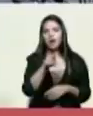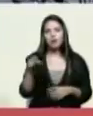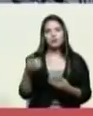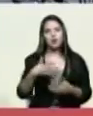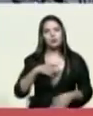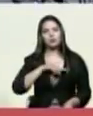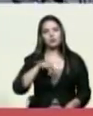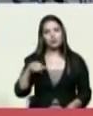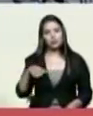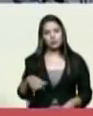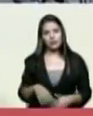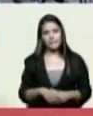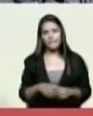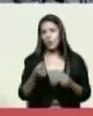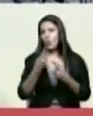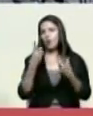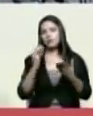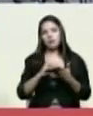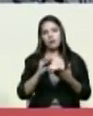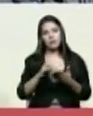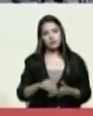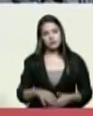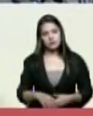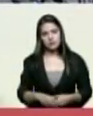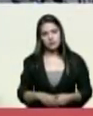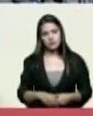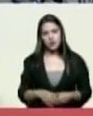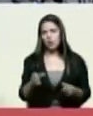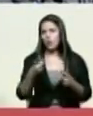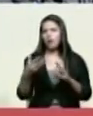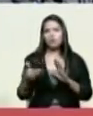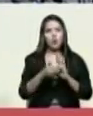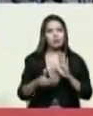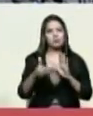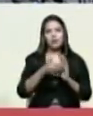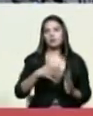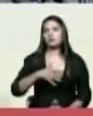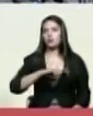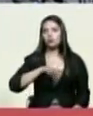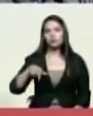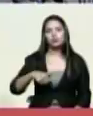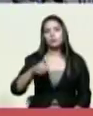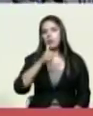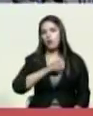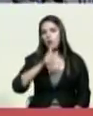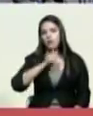nosotros? ¿Cuántas veces? ¿Y a cuántos ataques hemos aguantado nosotros?